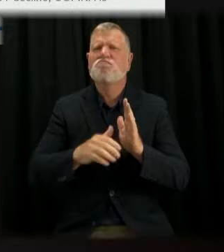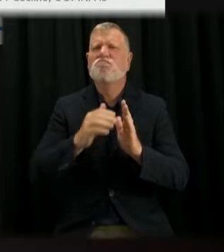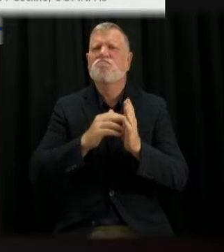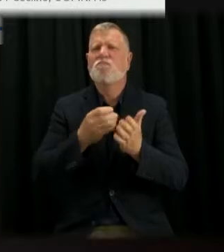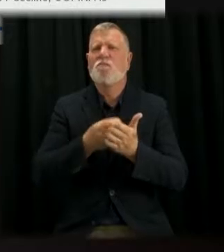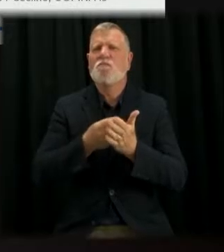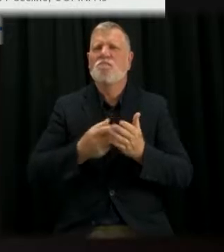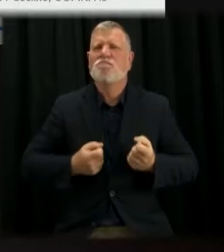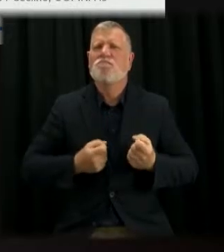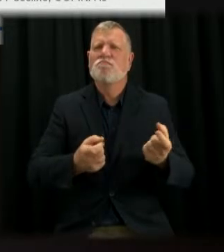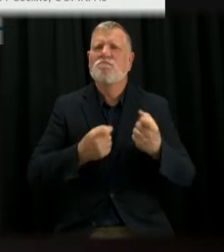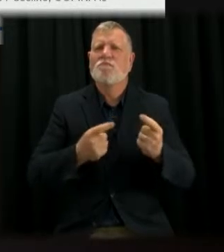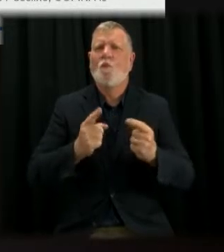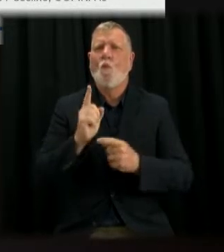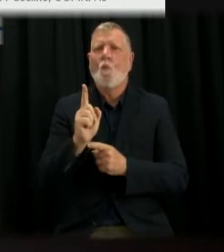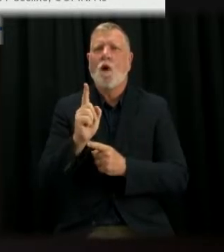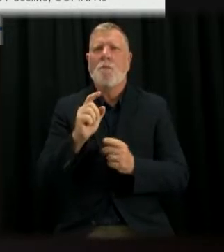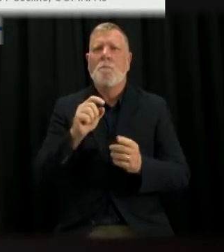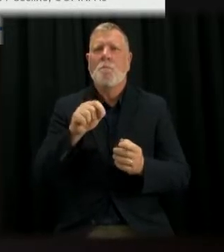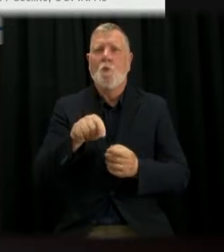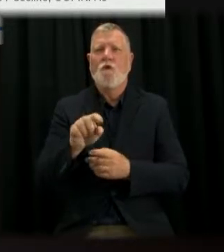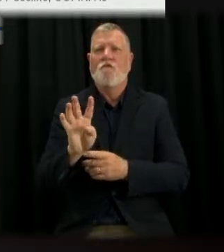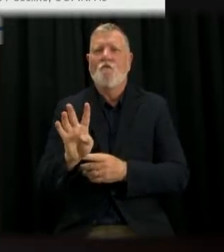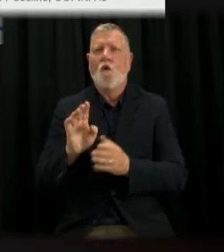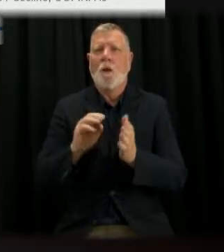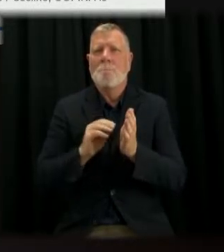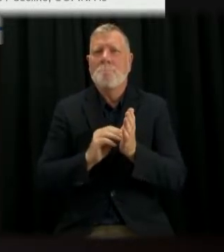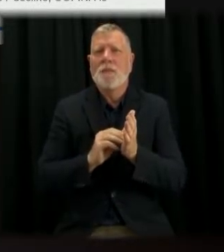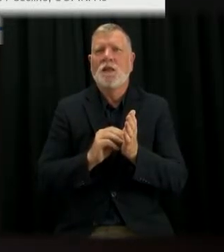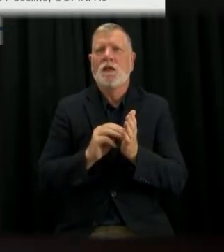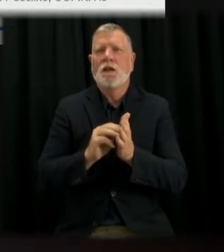va a demostrar que se ha recuperado a